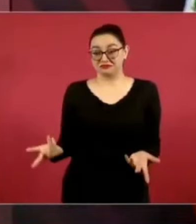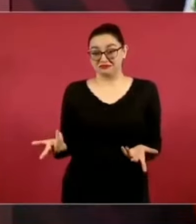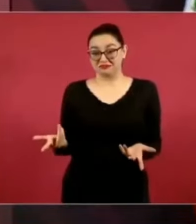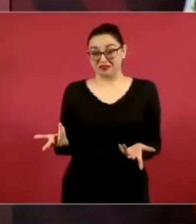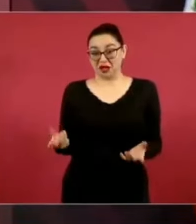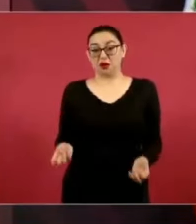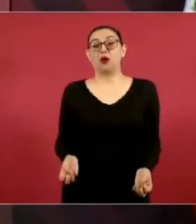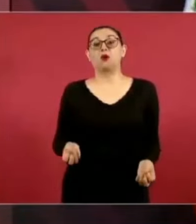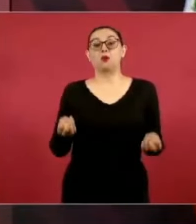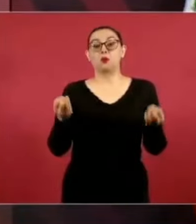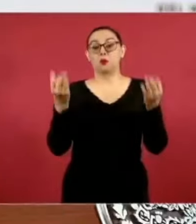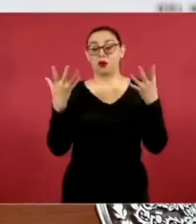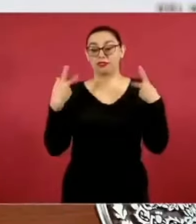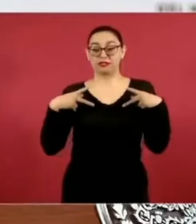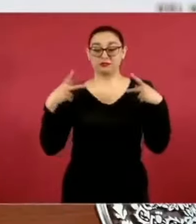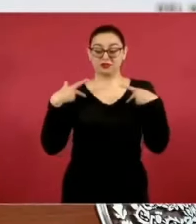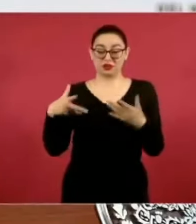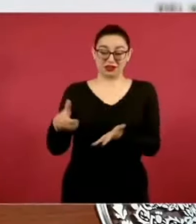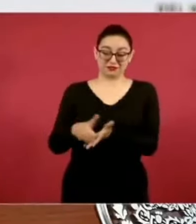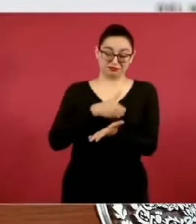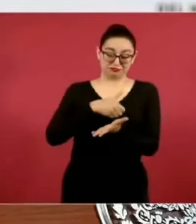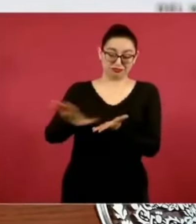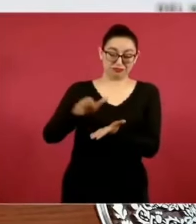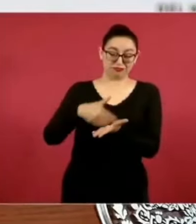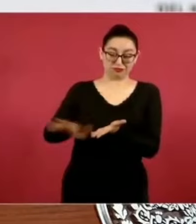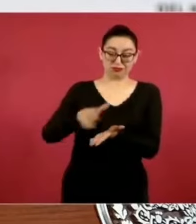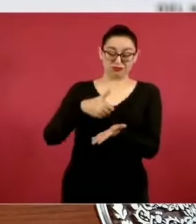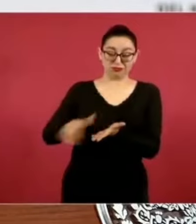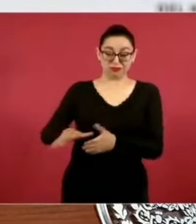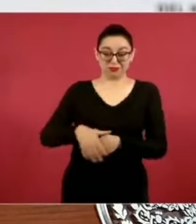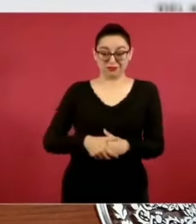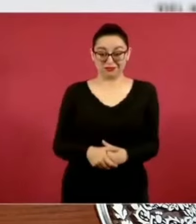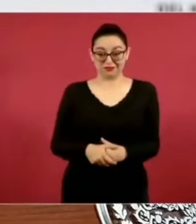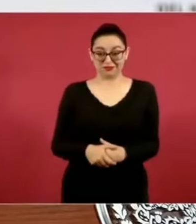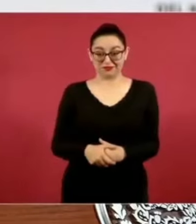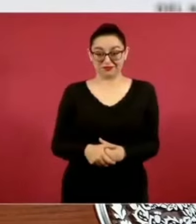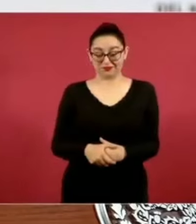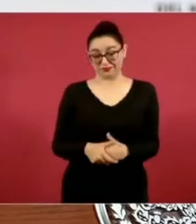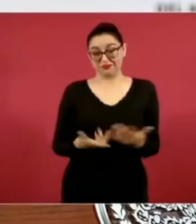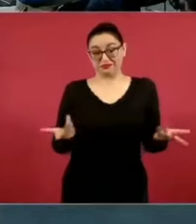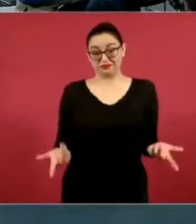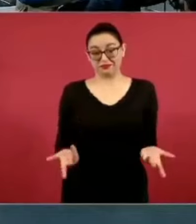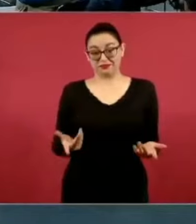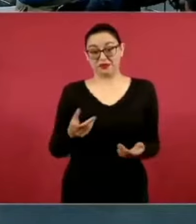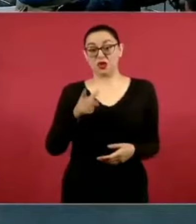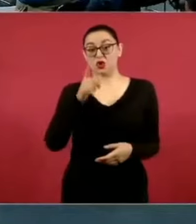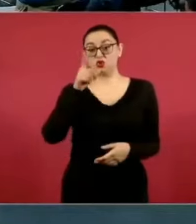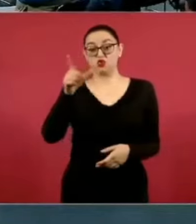despidieron a 40,000 trabajadores de Luz y Fuerza del Centro.